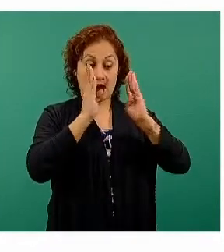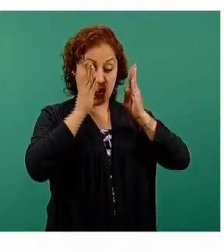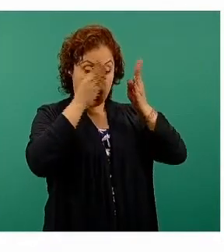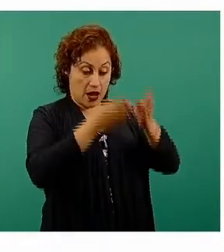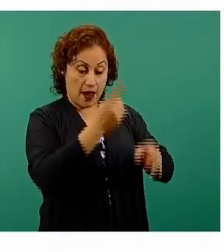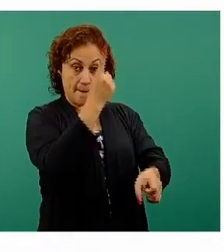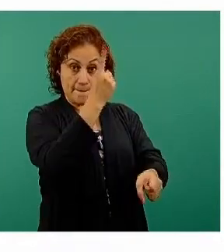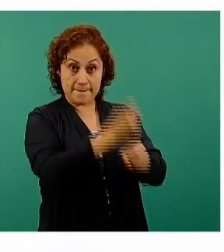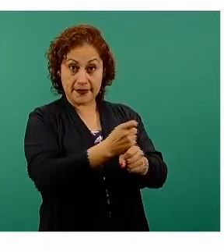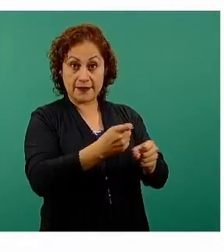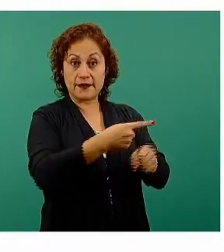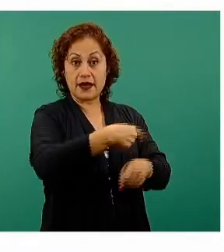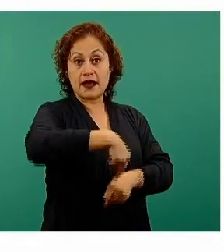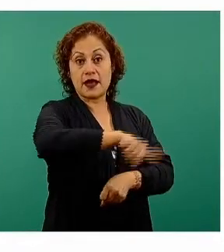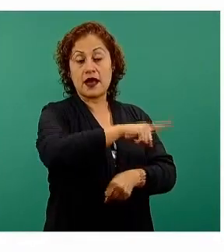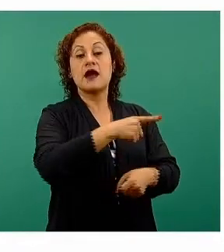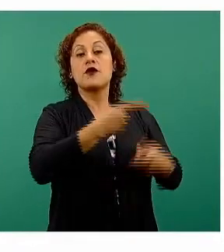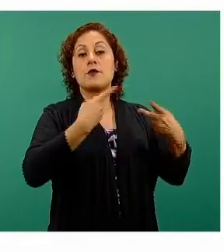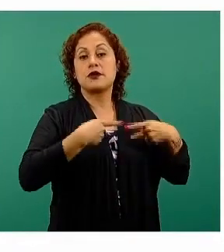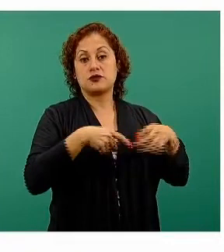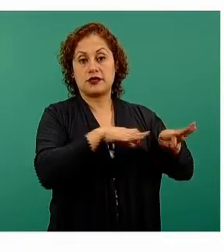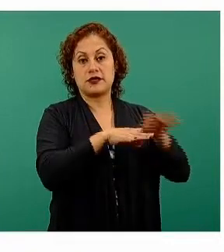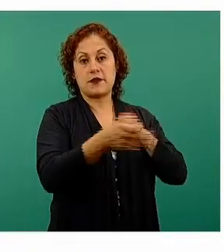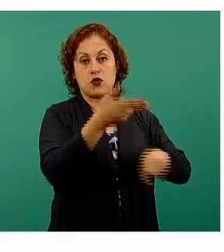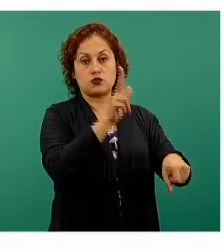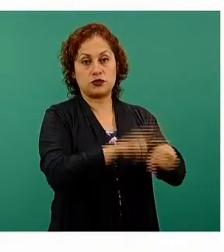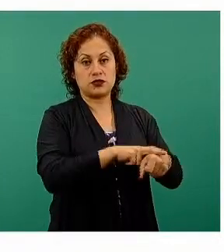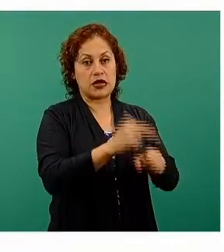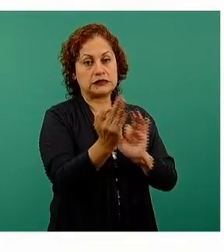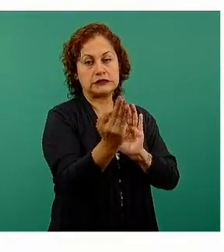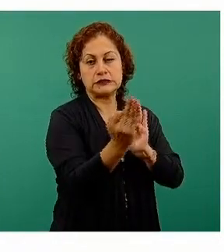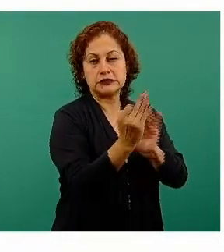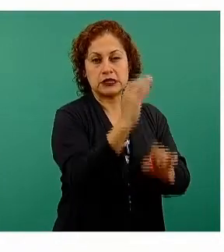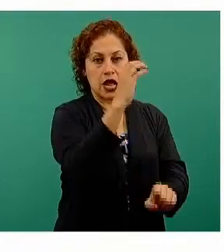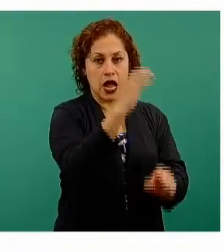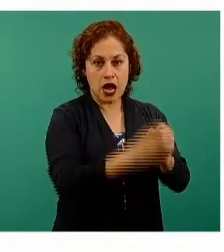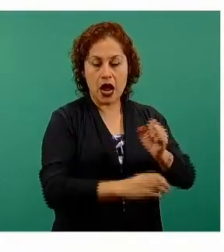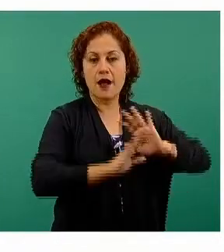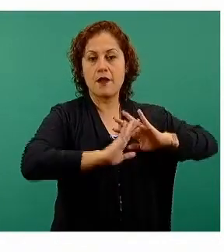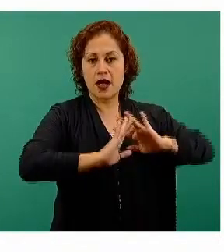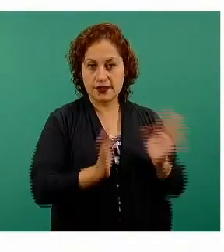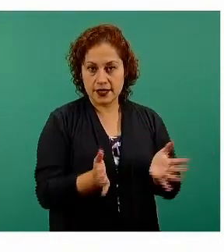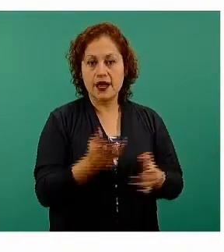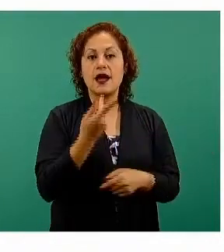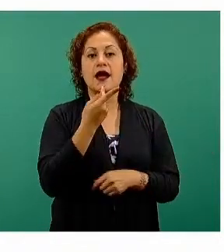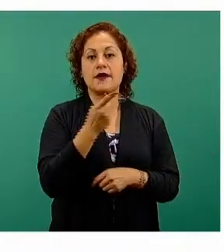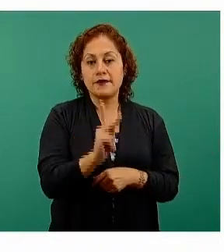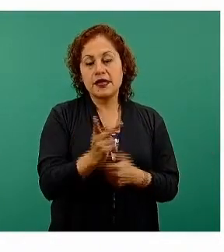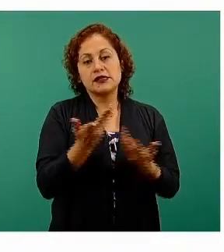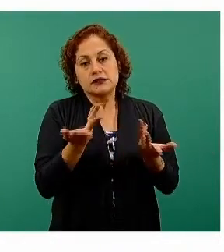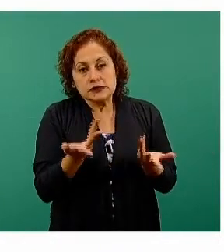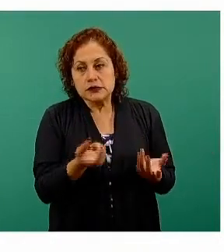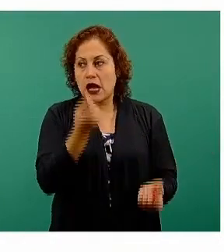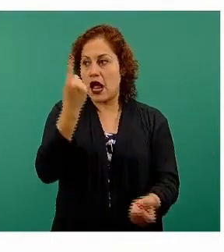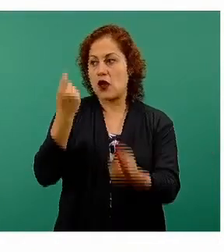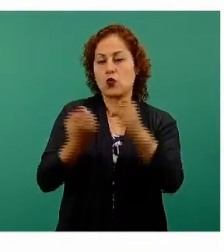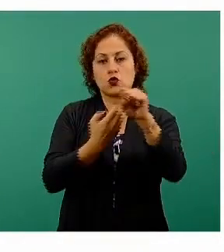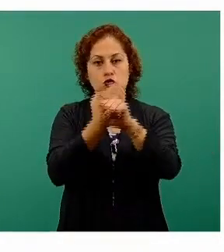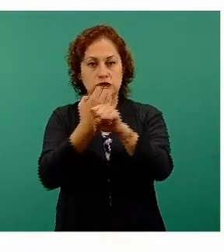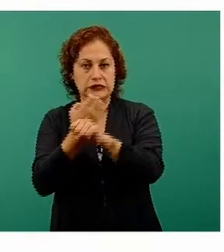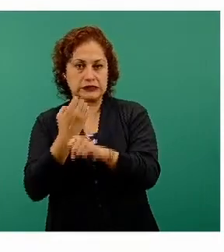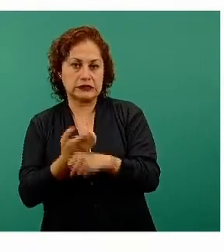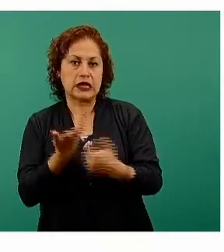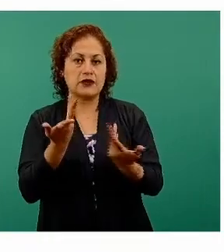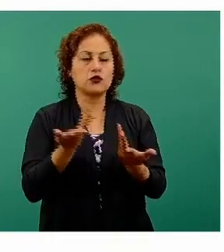los estados y todas las instituciones, y eso, pero sí puede haber un poco de variabilidad en este número, y por lo tanto este